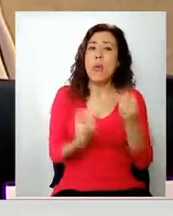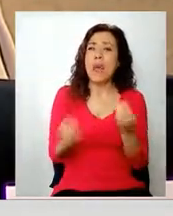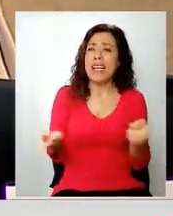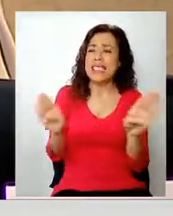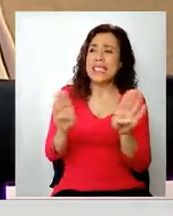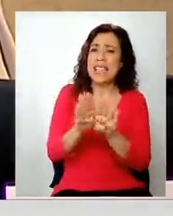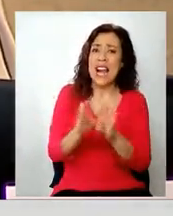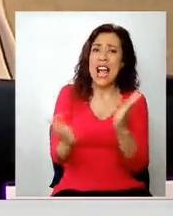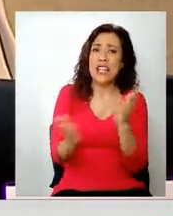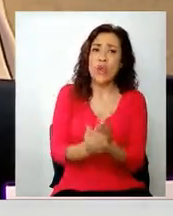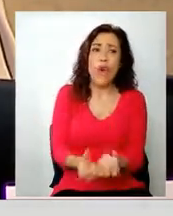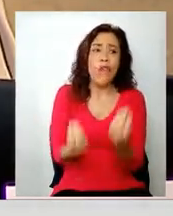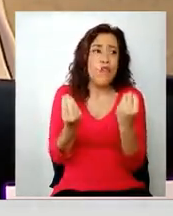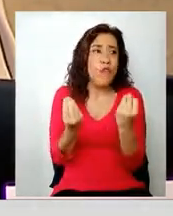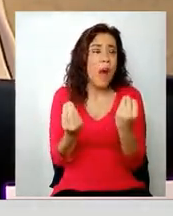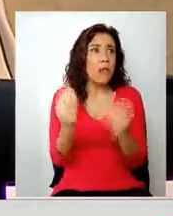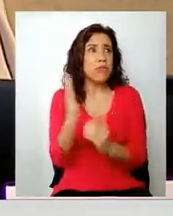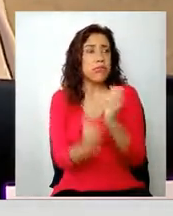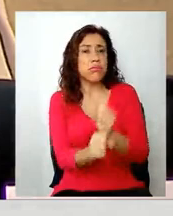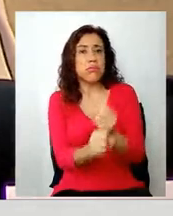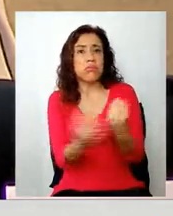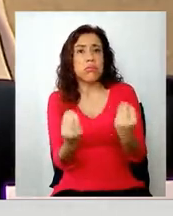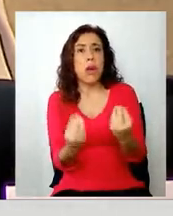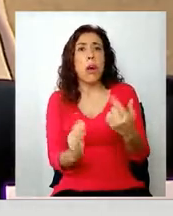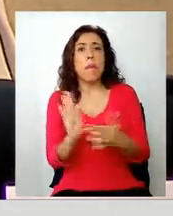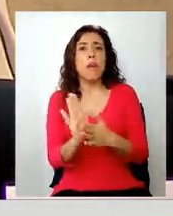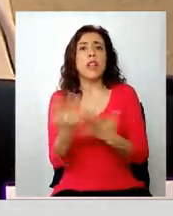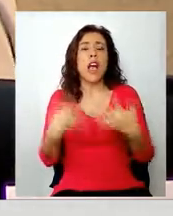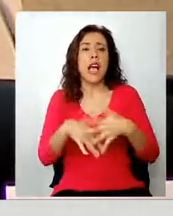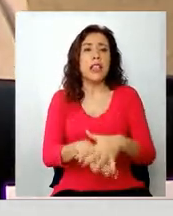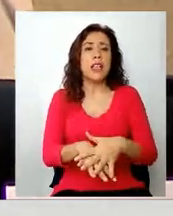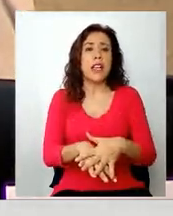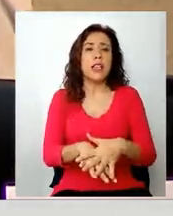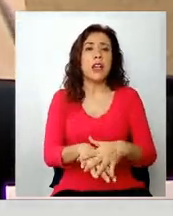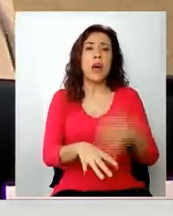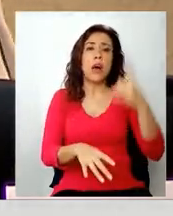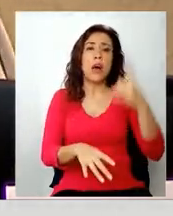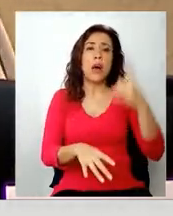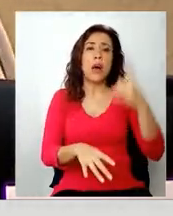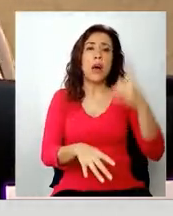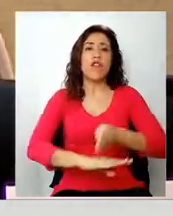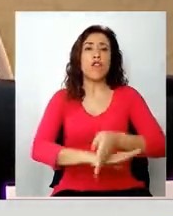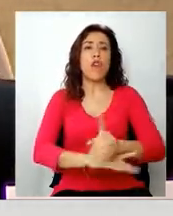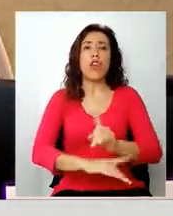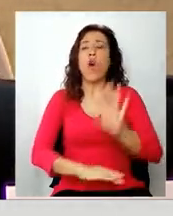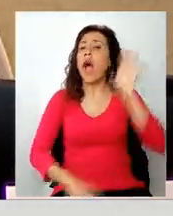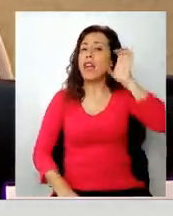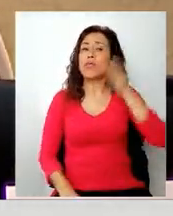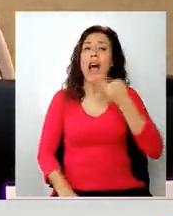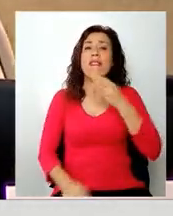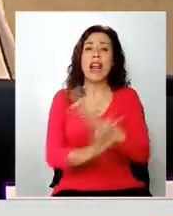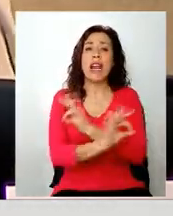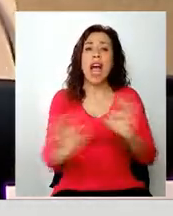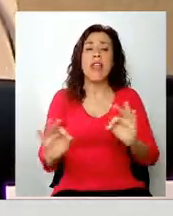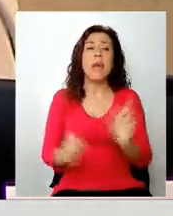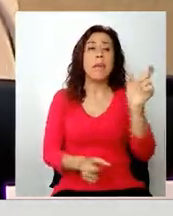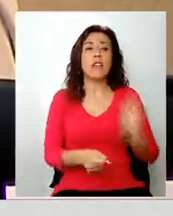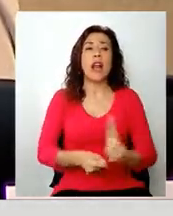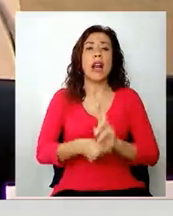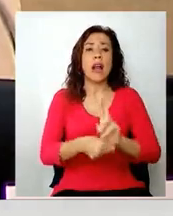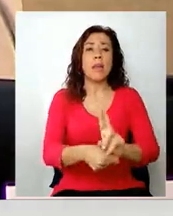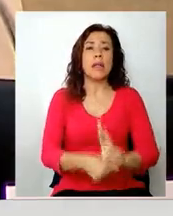buen desempeño académico y con políticas de integración sin embargo no tuvimos la posibilidad de escucharla ni tampoco envió representantes por eso